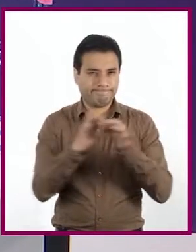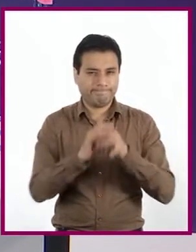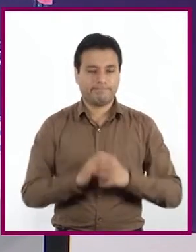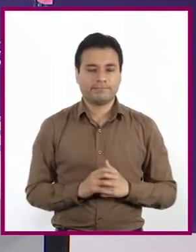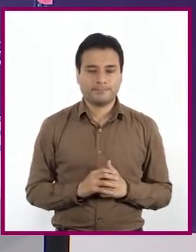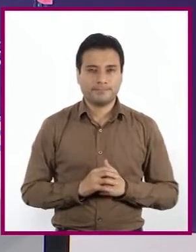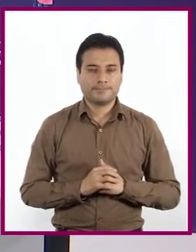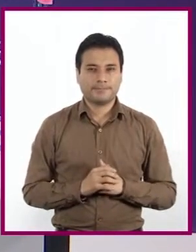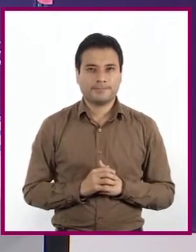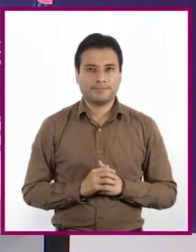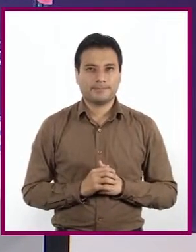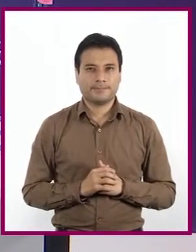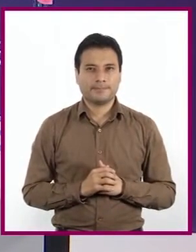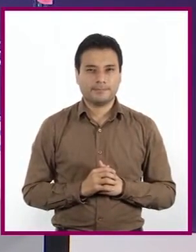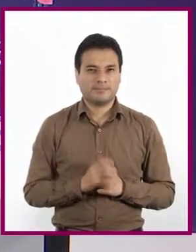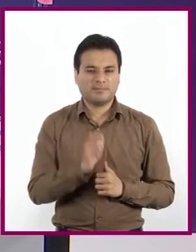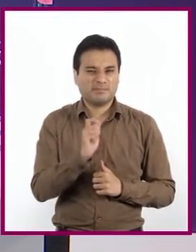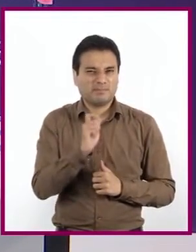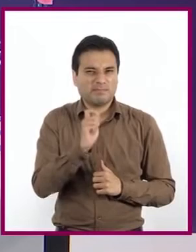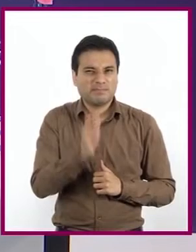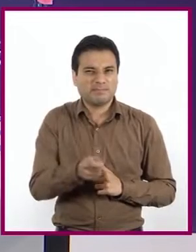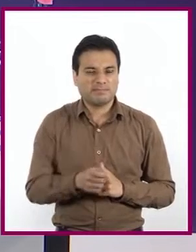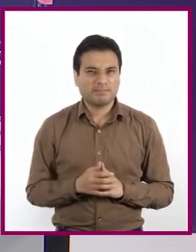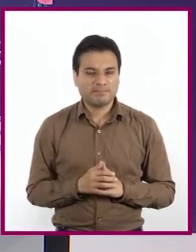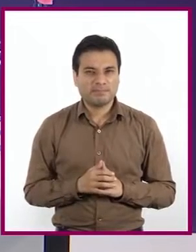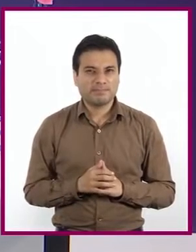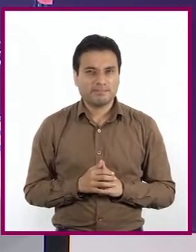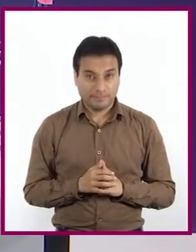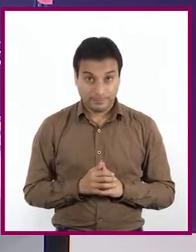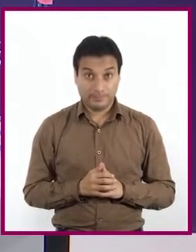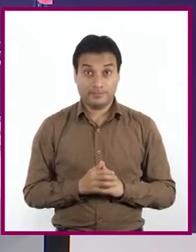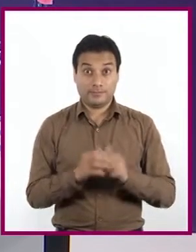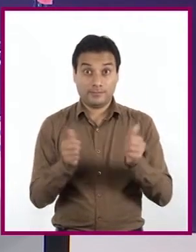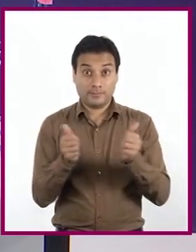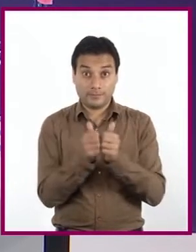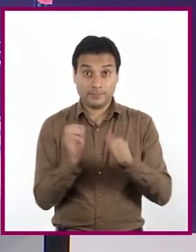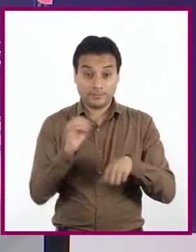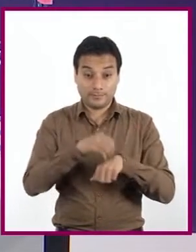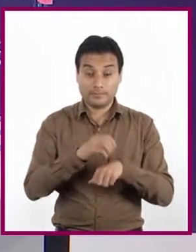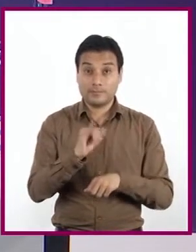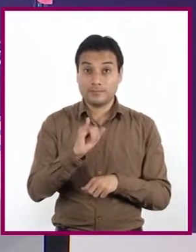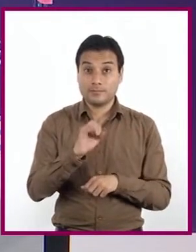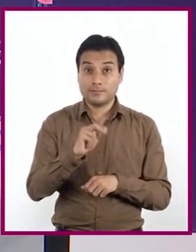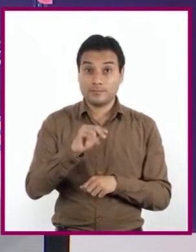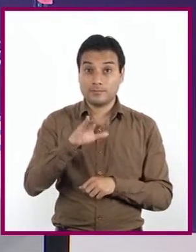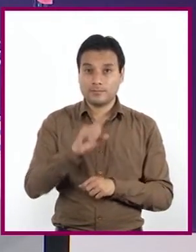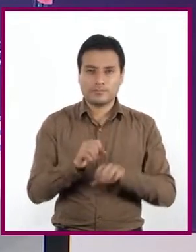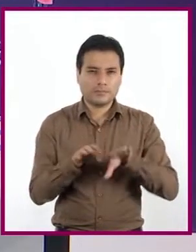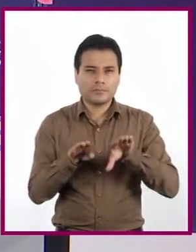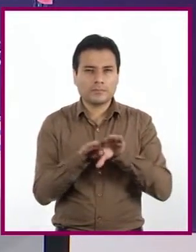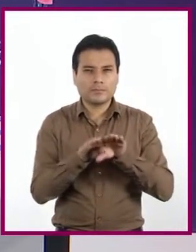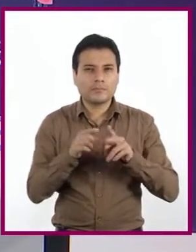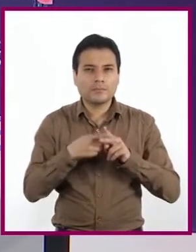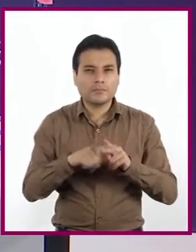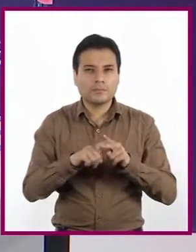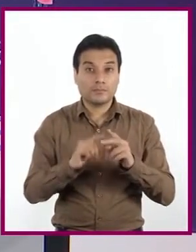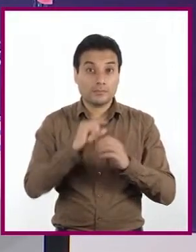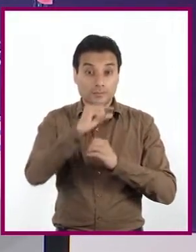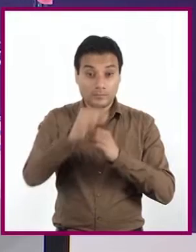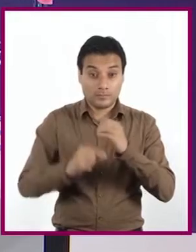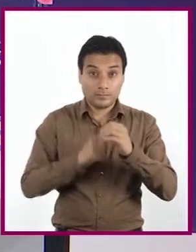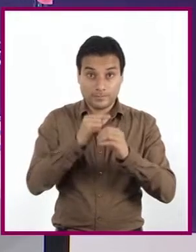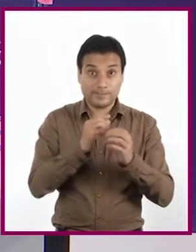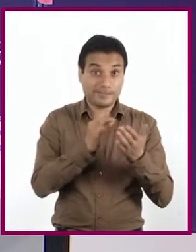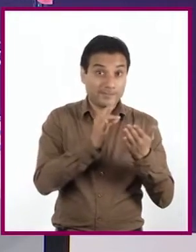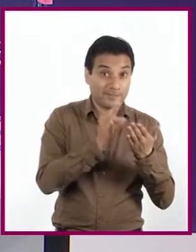respectivamente. En otras palabras, los compuestos iónicos se forman al interaccionar átomos de elementos